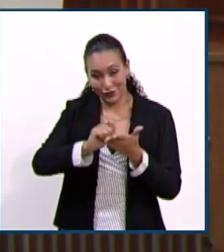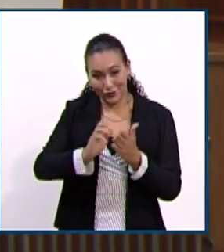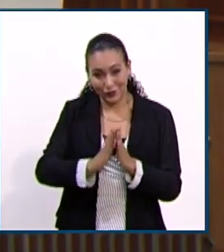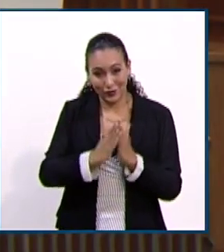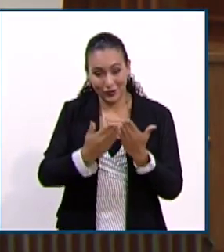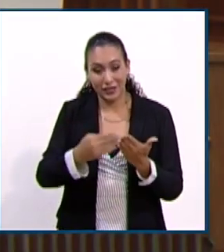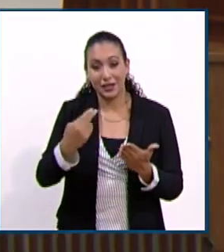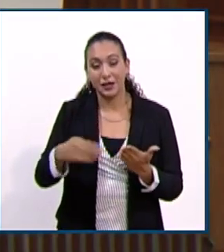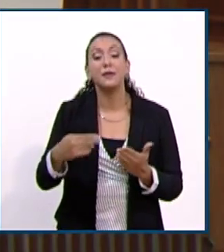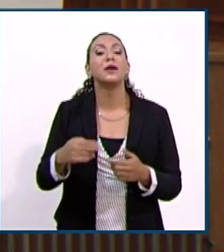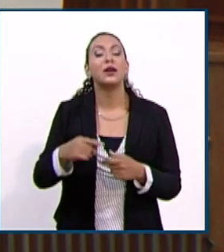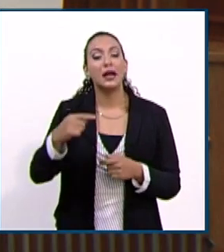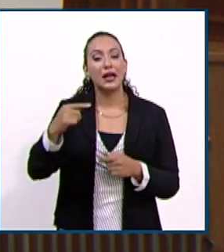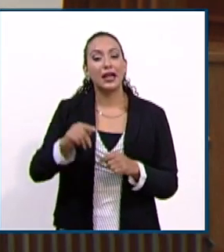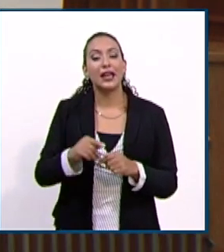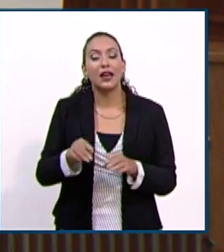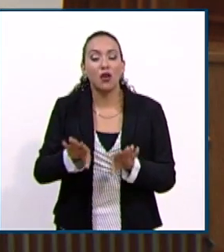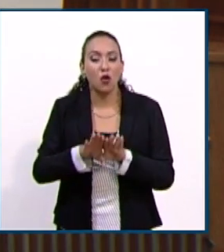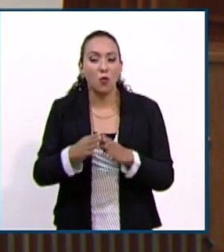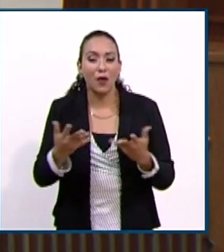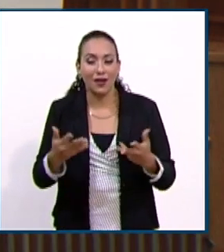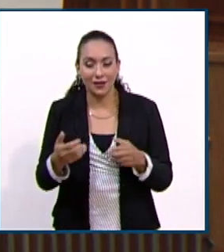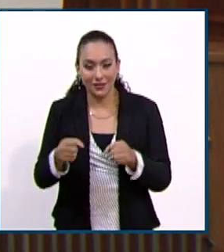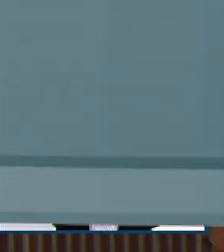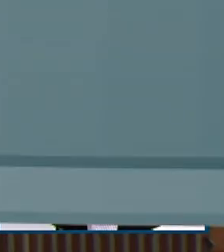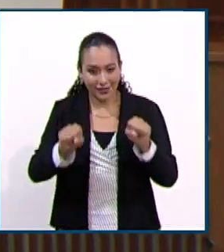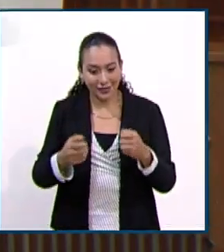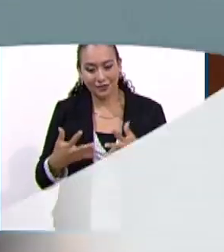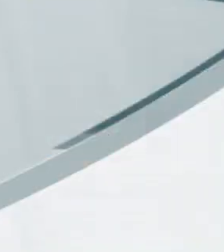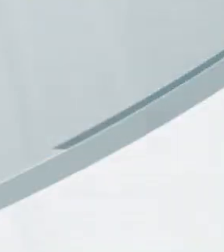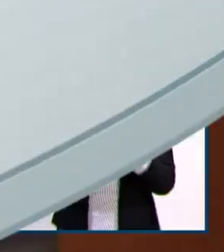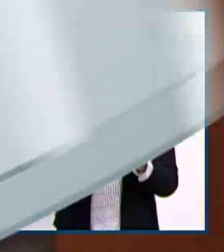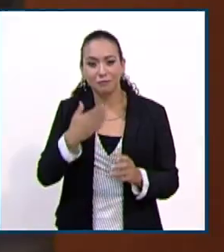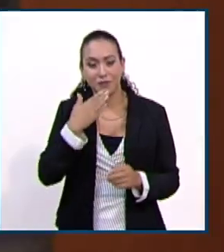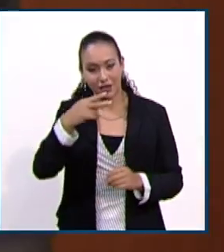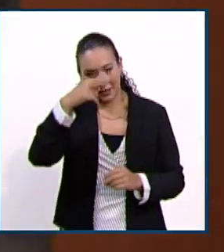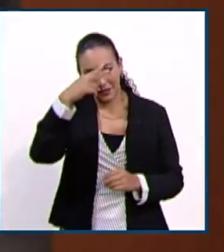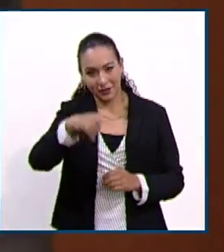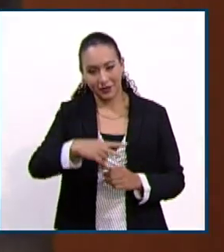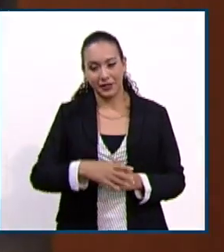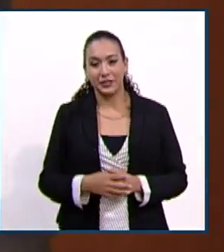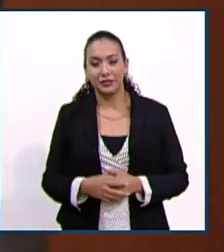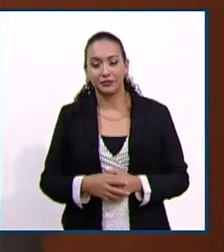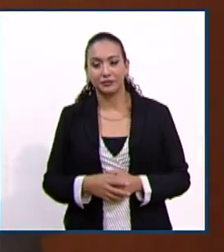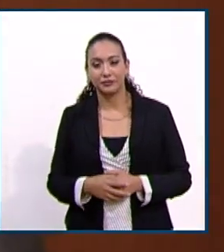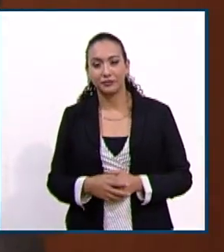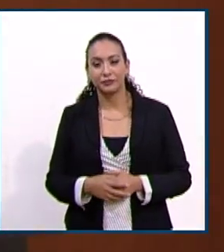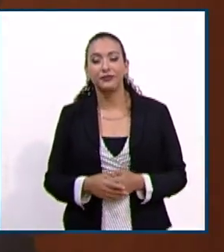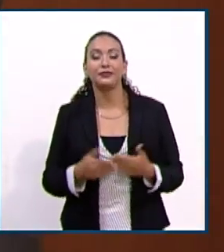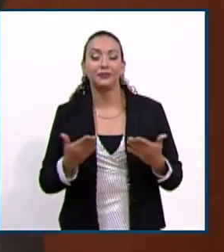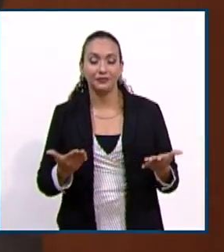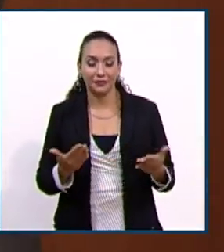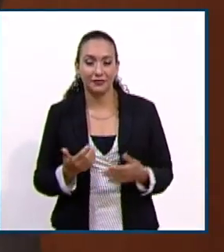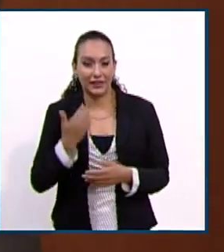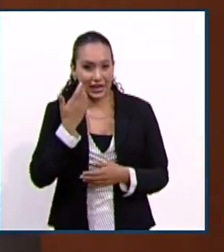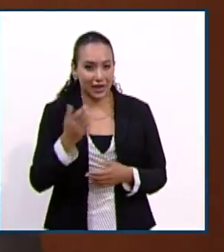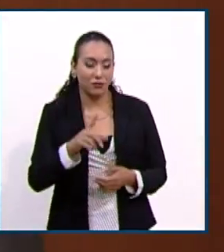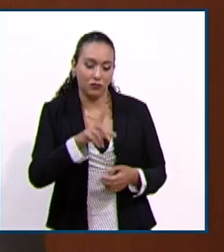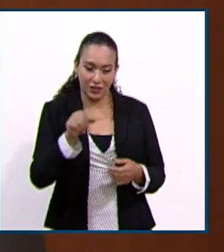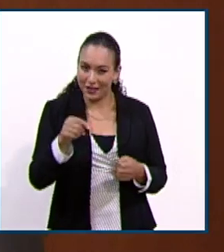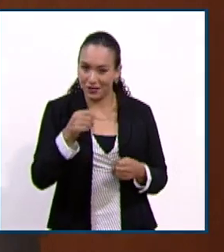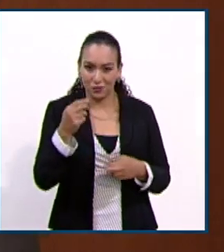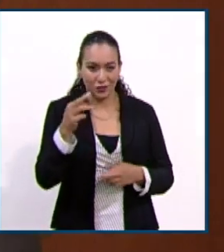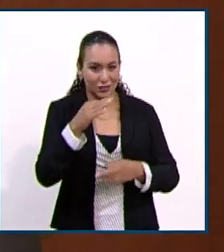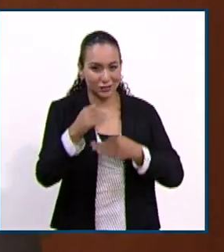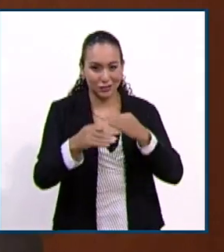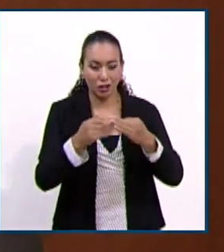Presidencial por un sistema híbrido en México. para llegar finalmente a una propuesta